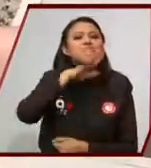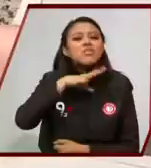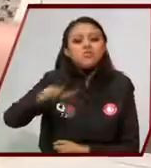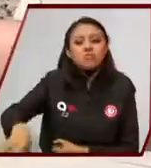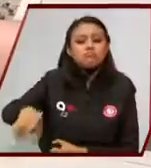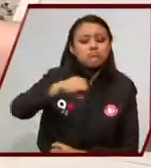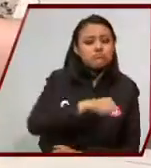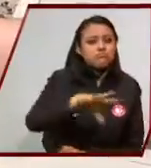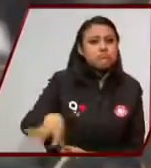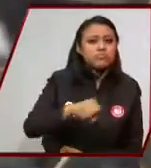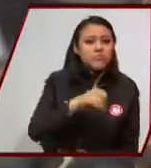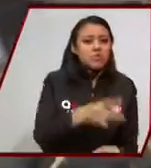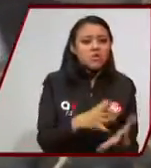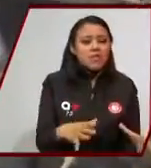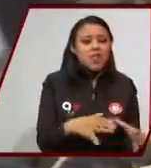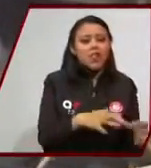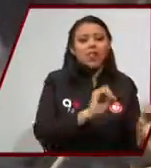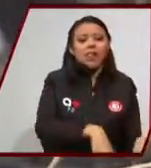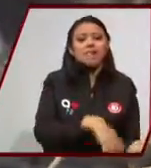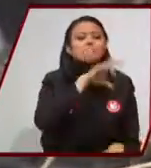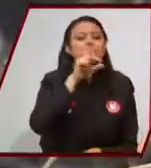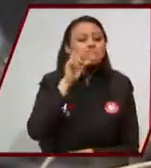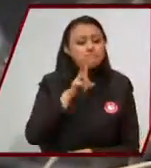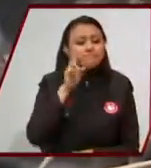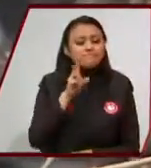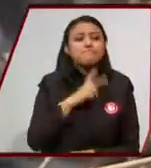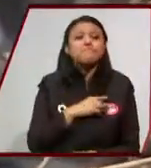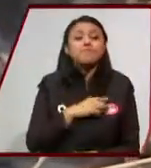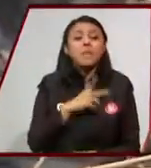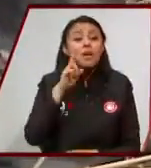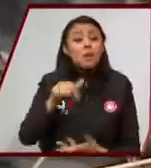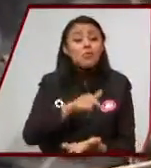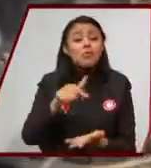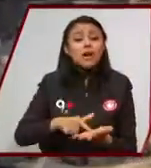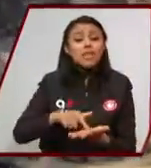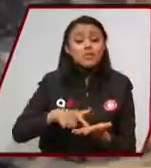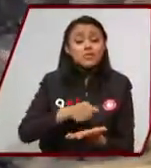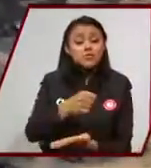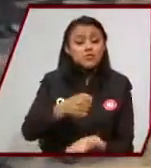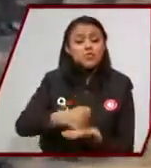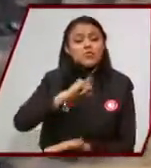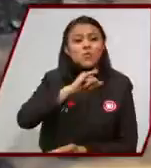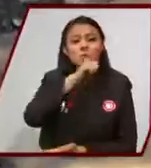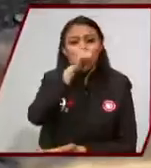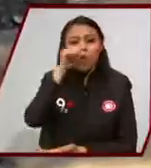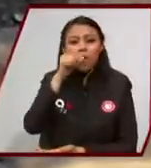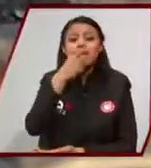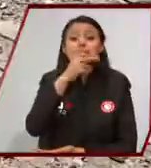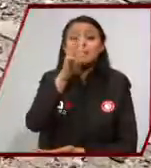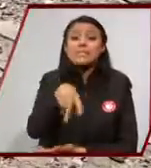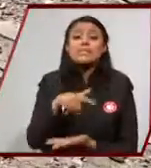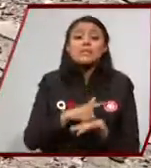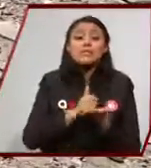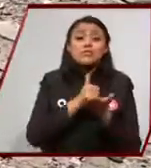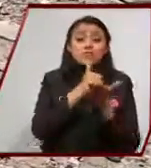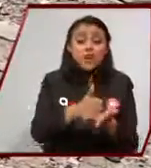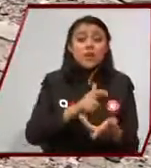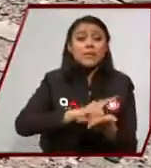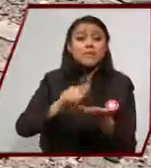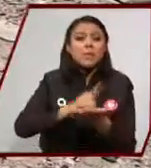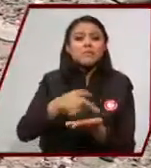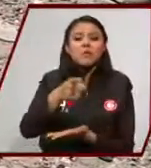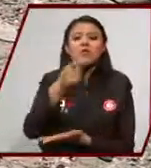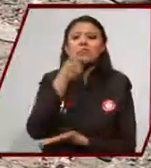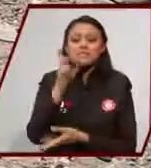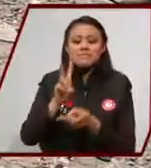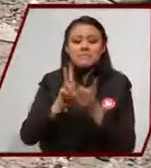montón de basura nada más. La dirección de limpia del Ayuntamiento de Ciudad Juárez asegura que se harán cargo. Sin embargo, tal y como dicen